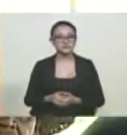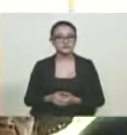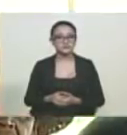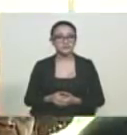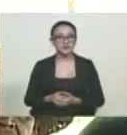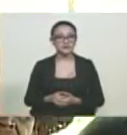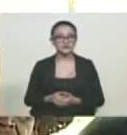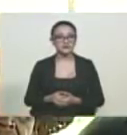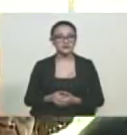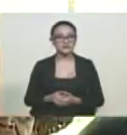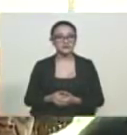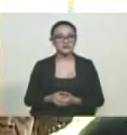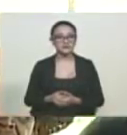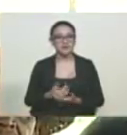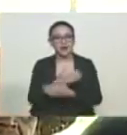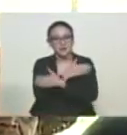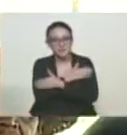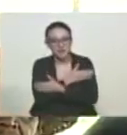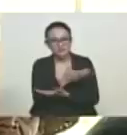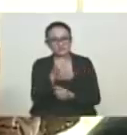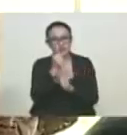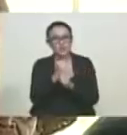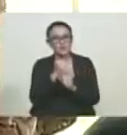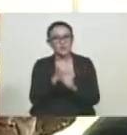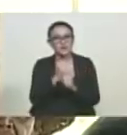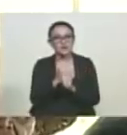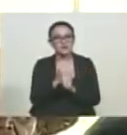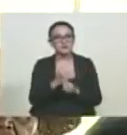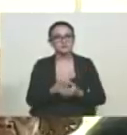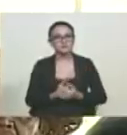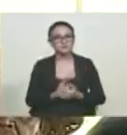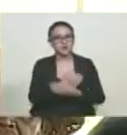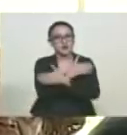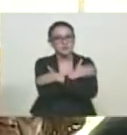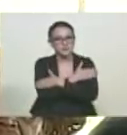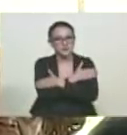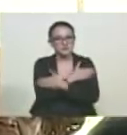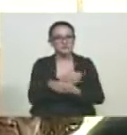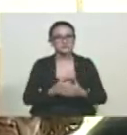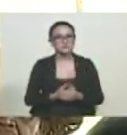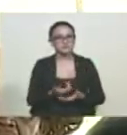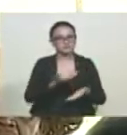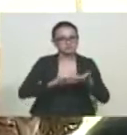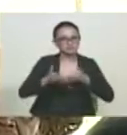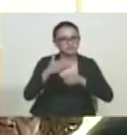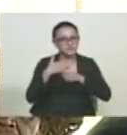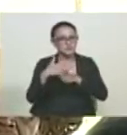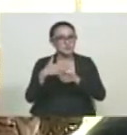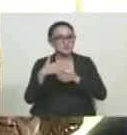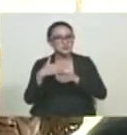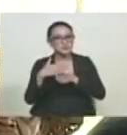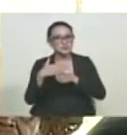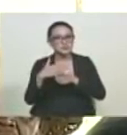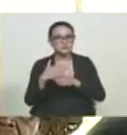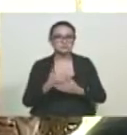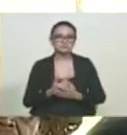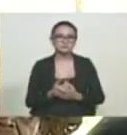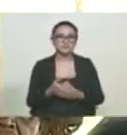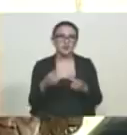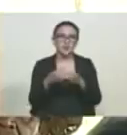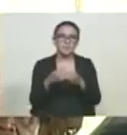Eso es esta marcha, abrazos con obreros, nos dimos unos abrazos, compartimos con